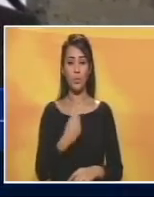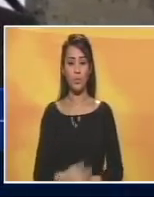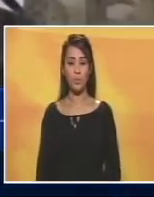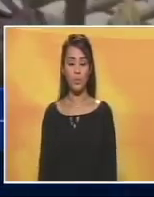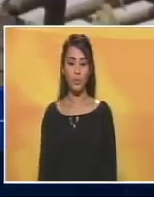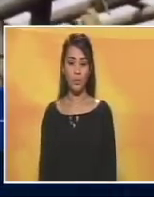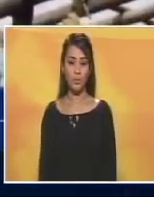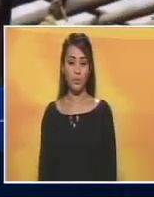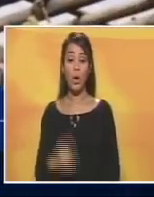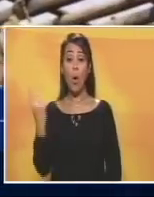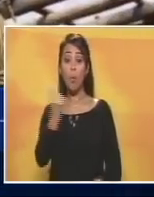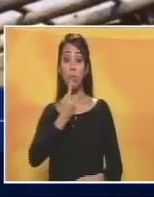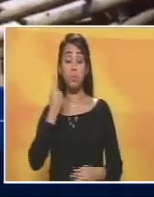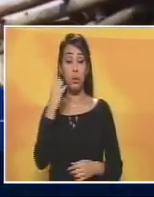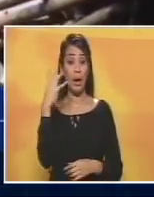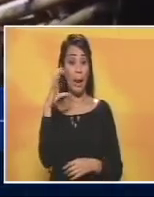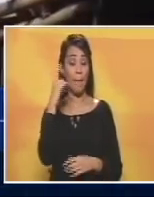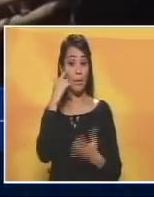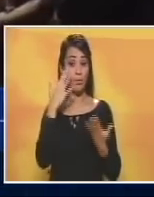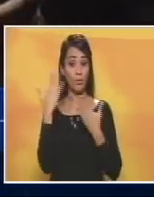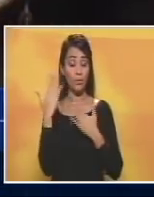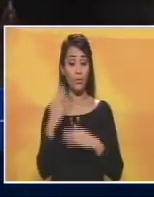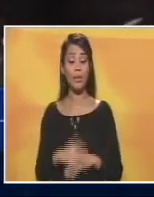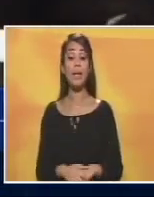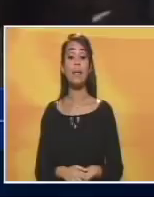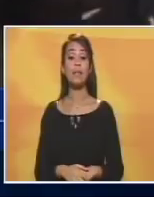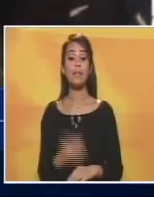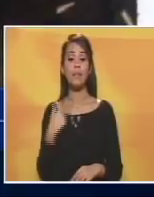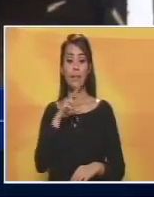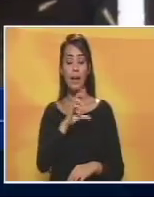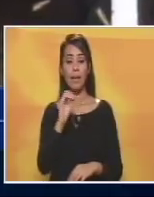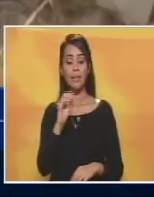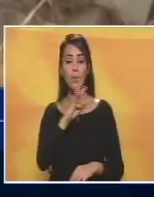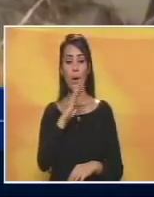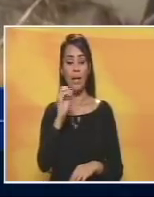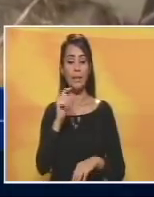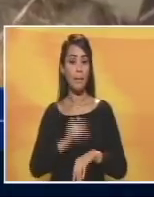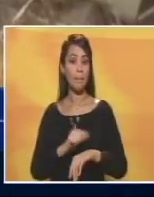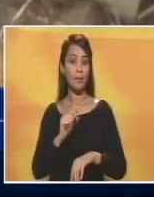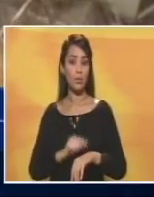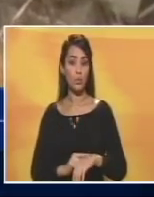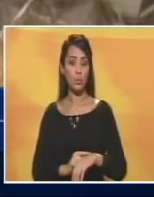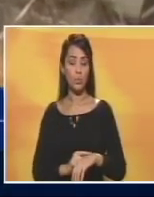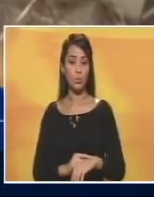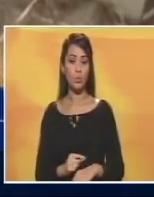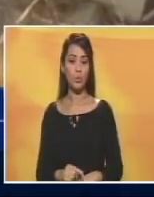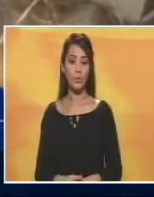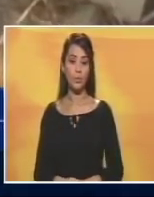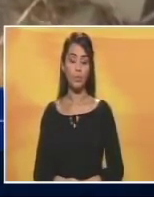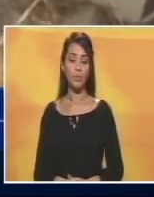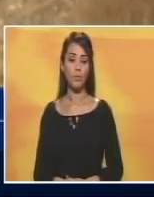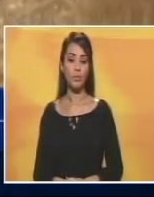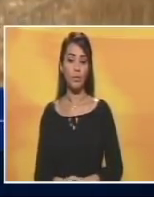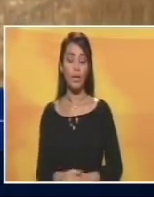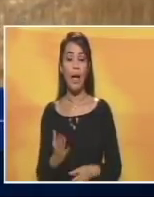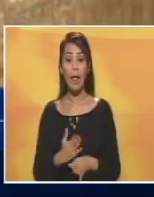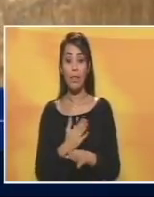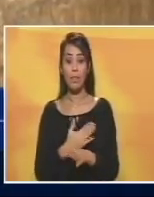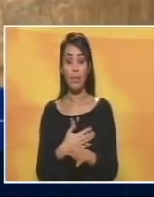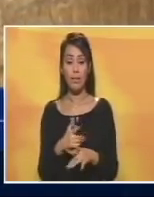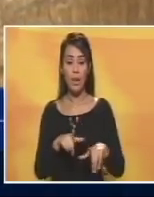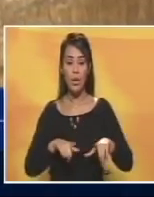El fenómeno atmosférico tuvo una duración entre 30 y 40 minutos y se disipó antes de llegar